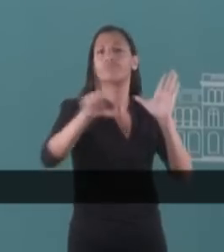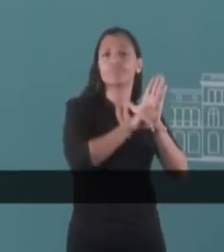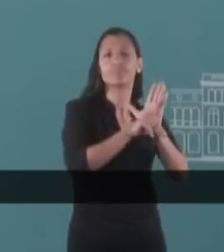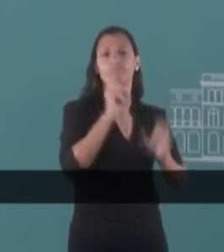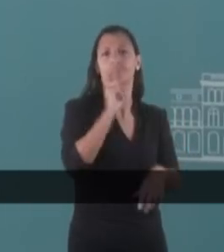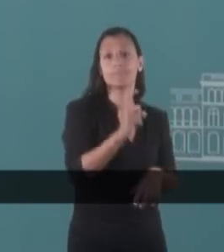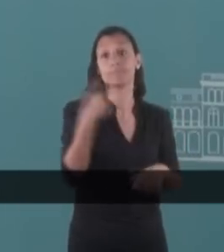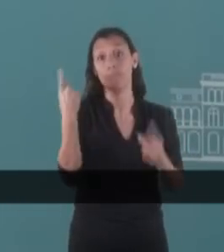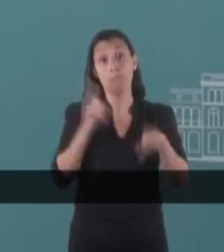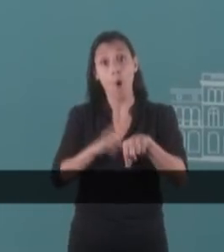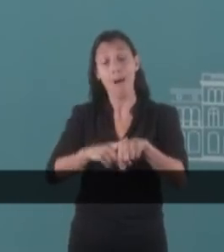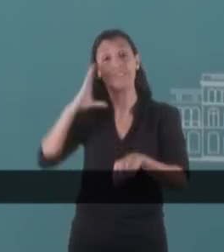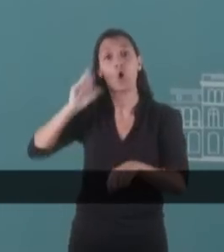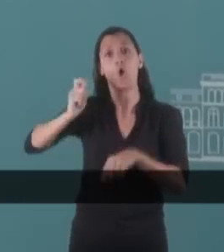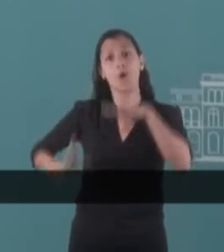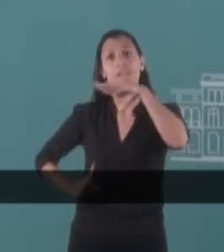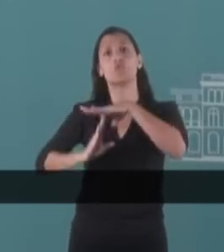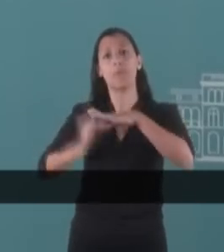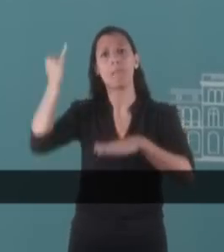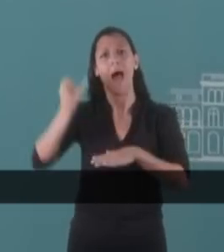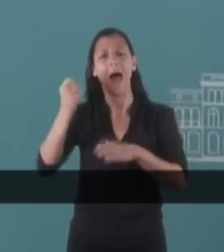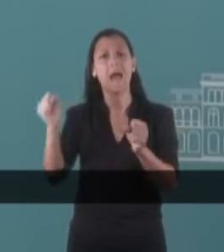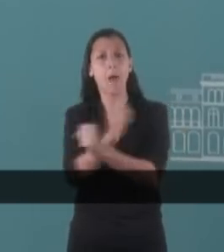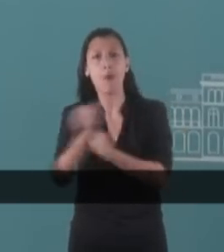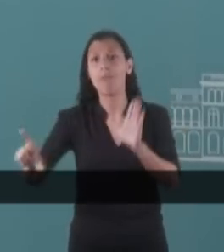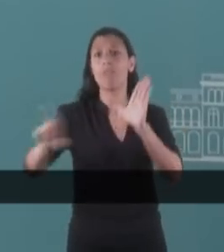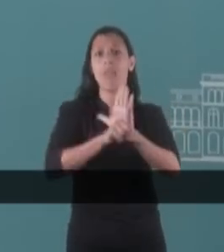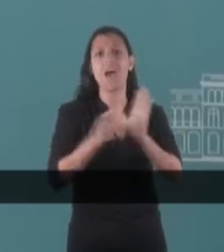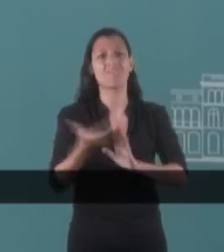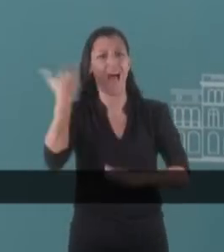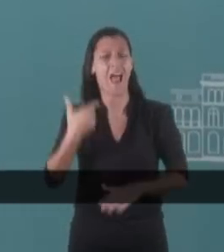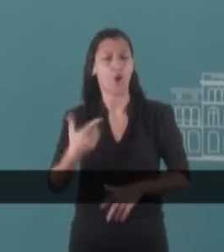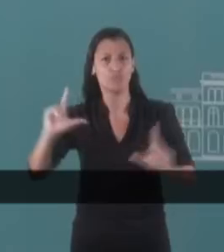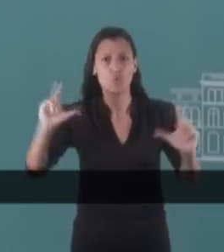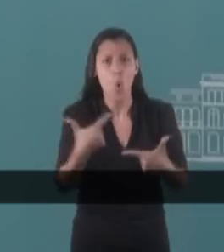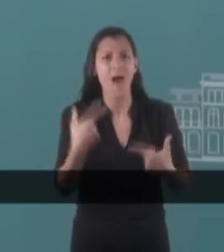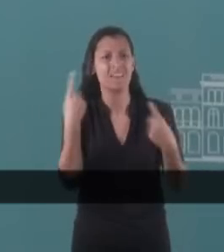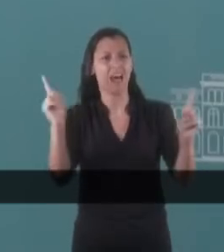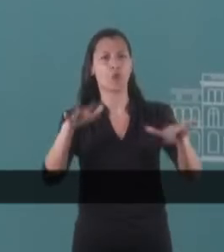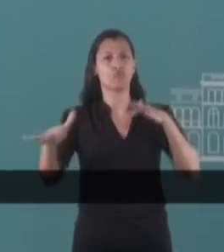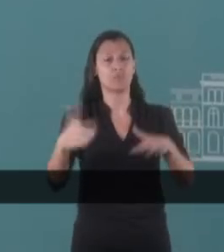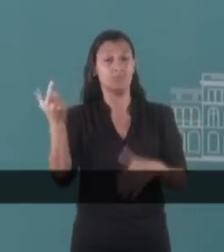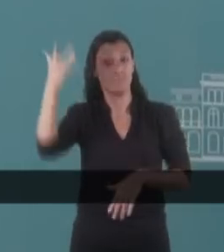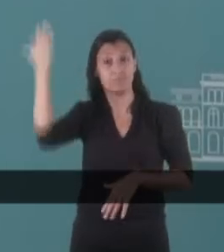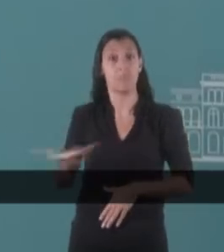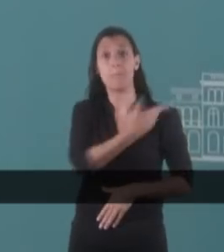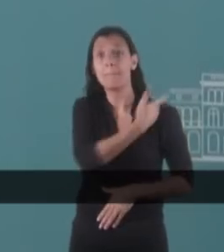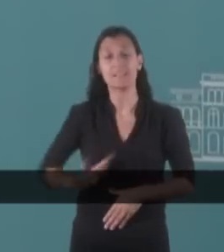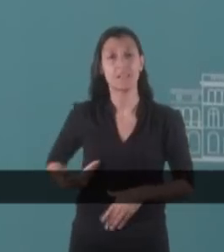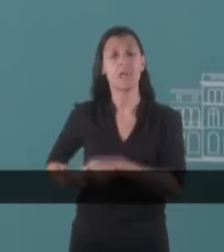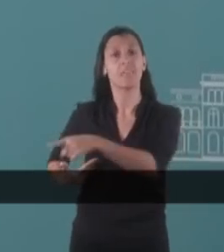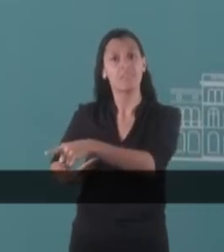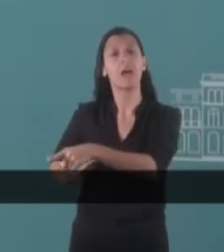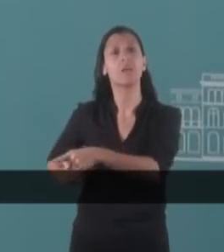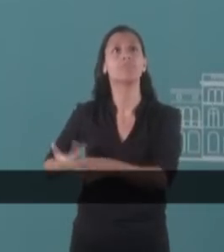Magistratura, cuando la Corte pone en vigencia una ley que estaba derogada, un hecho insólito. Es como, imagínense que el presidente ponga en vigencia, no sé,